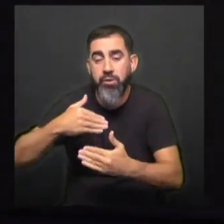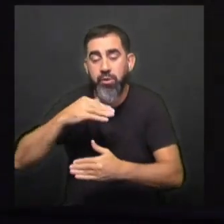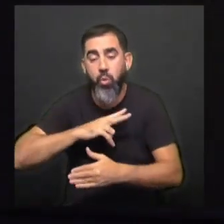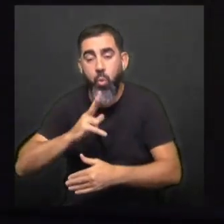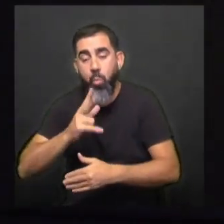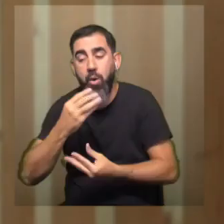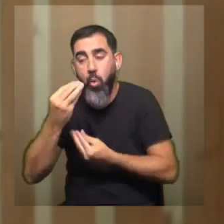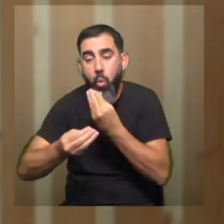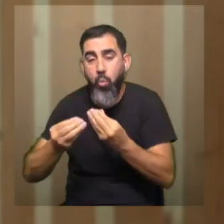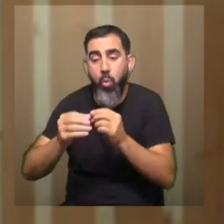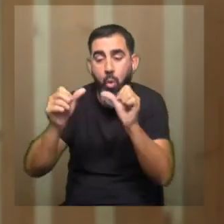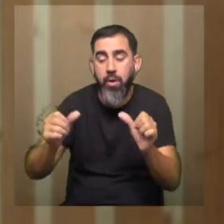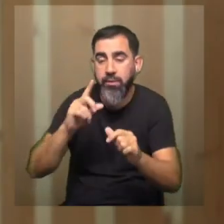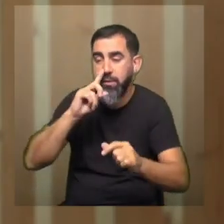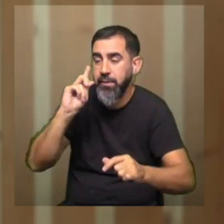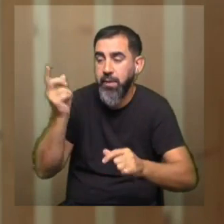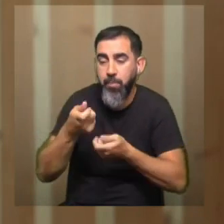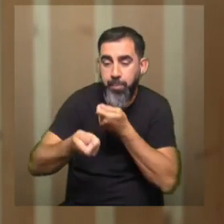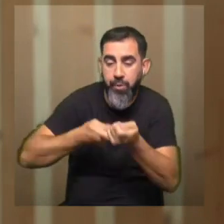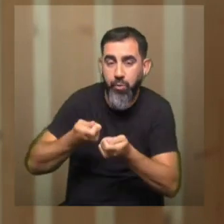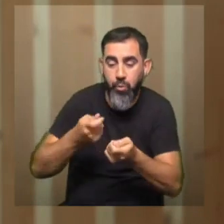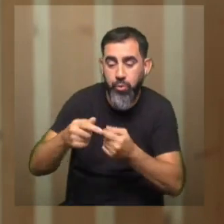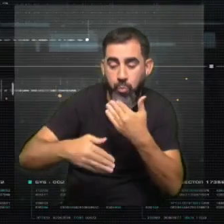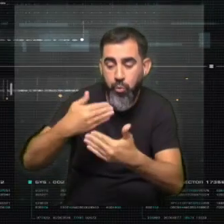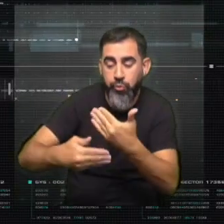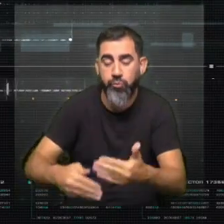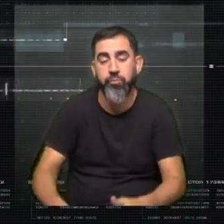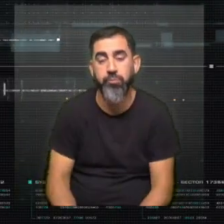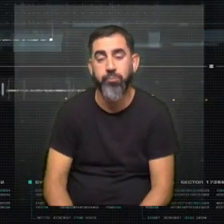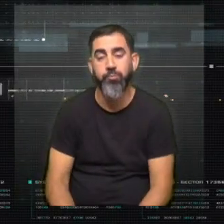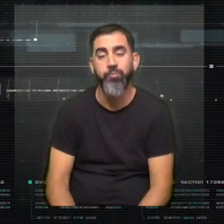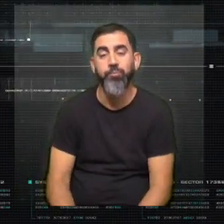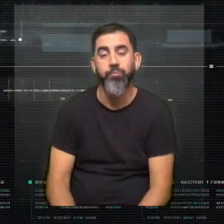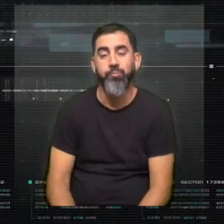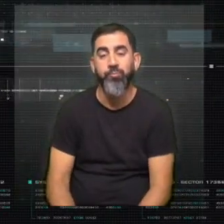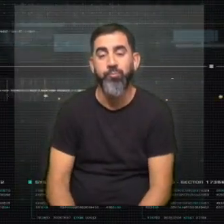podemos actuar relativamente rápido sobre esos procesos biológicos.